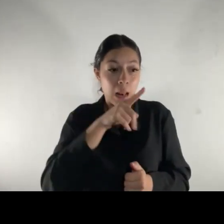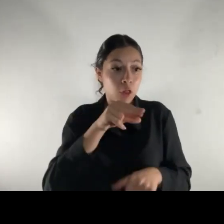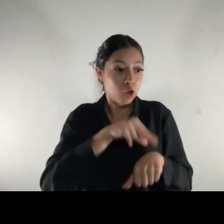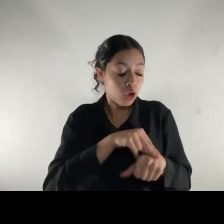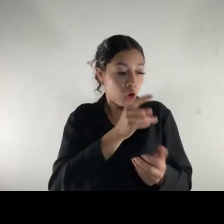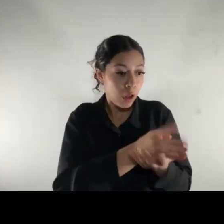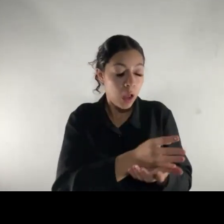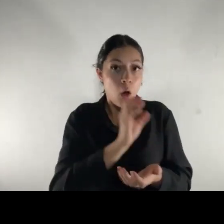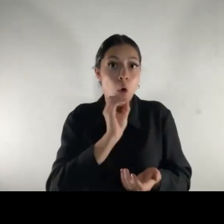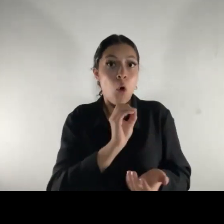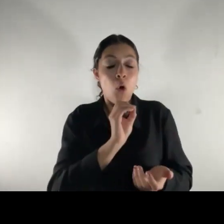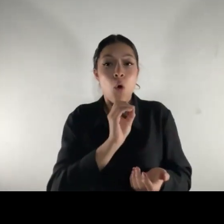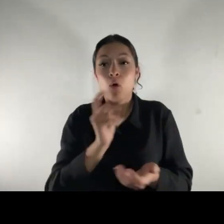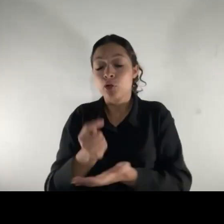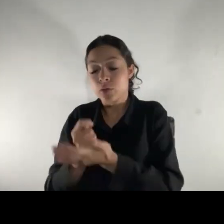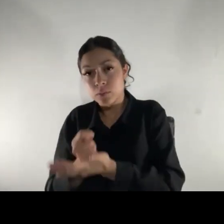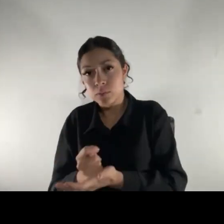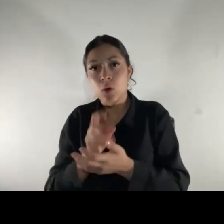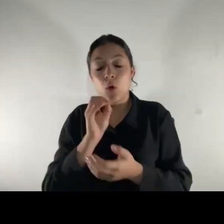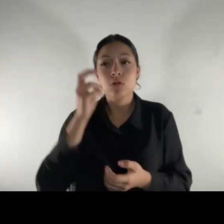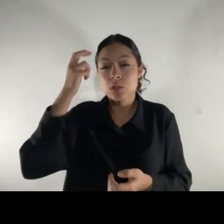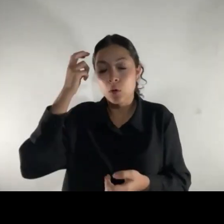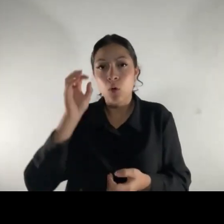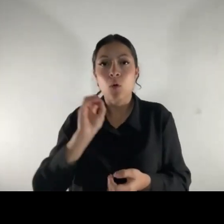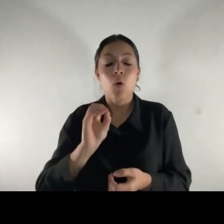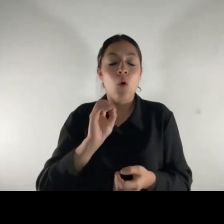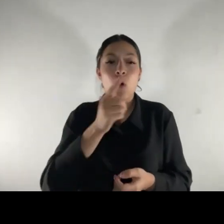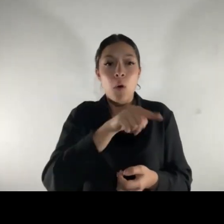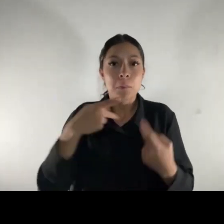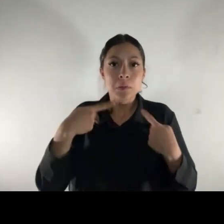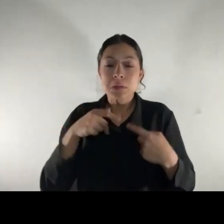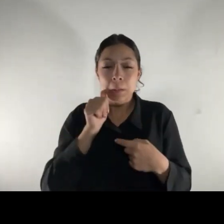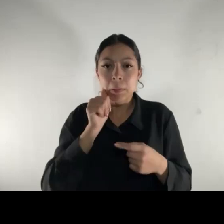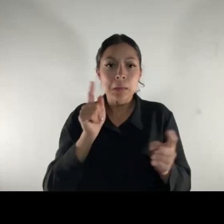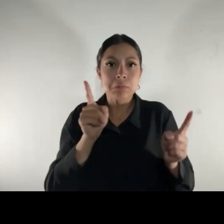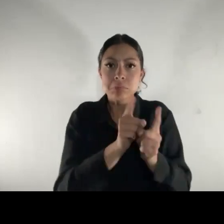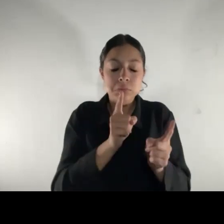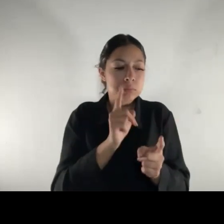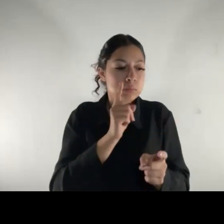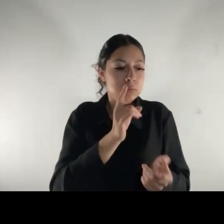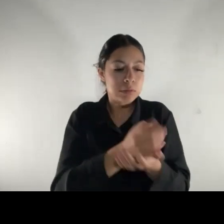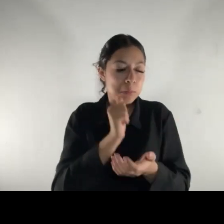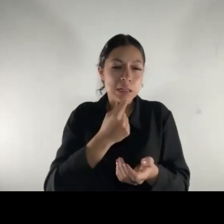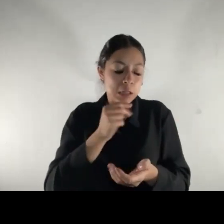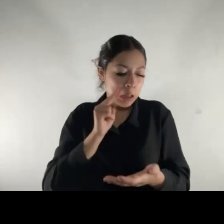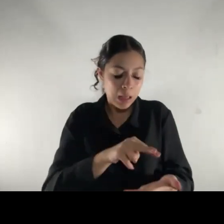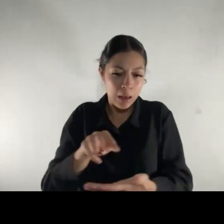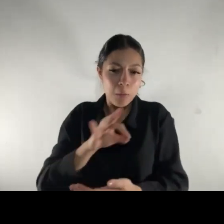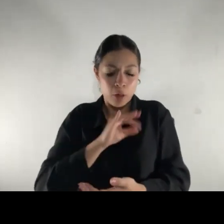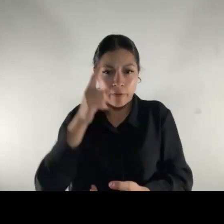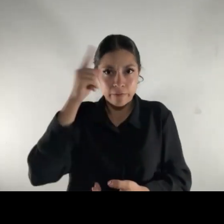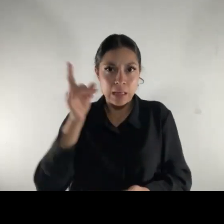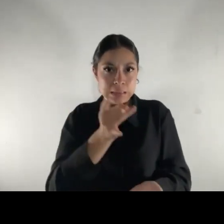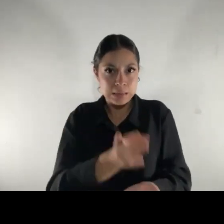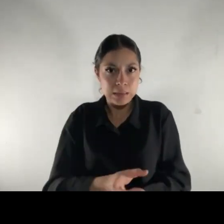psicólogos, gente que está directamente relacionado con los pequeños y que puede hacer esta detección y canalizar al lugar indicado. Y por otro